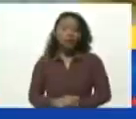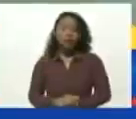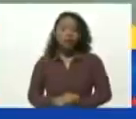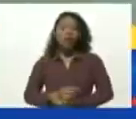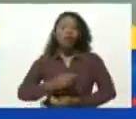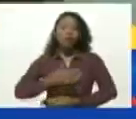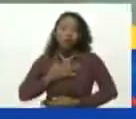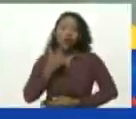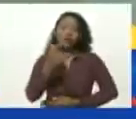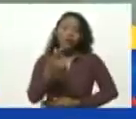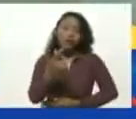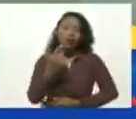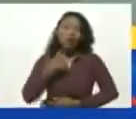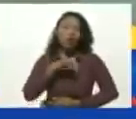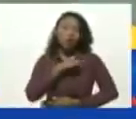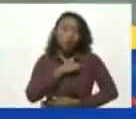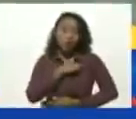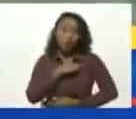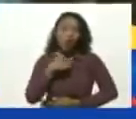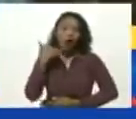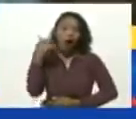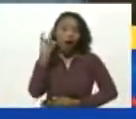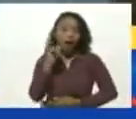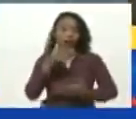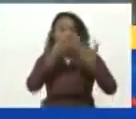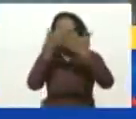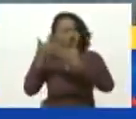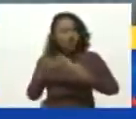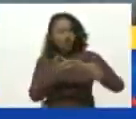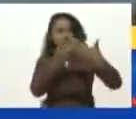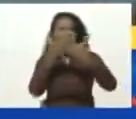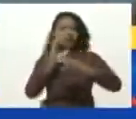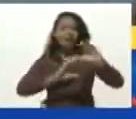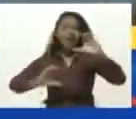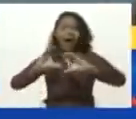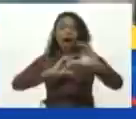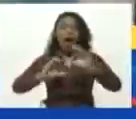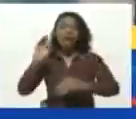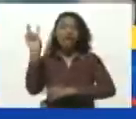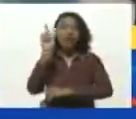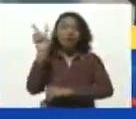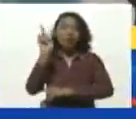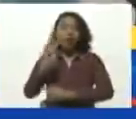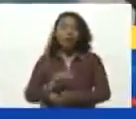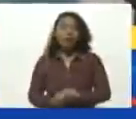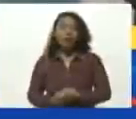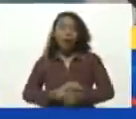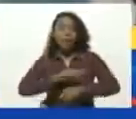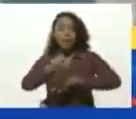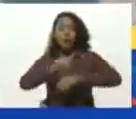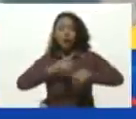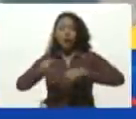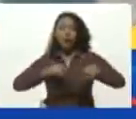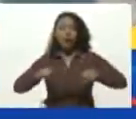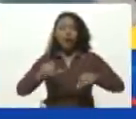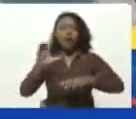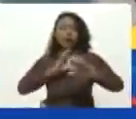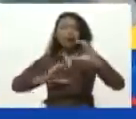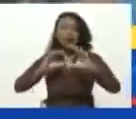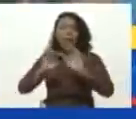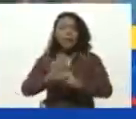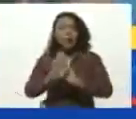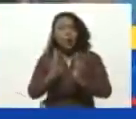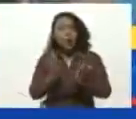puedo anunciar que estamos haciendo los estudios científicos en Venezuela, las coordinaciones científicas con el